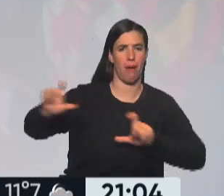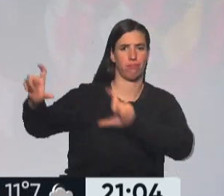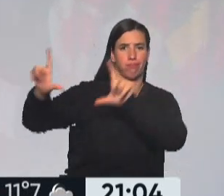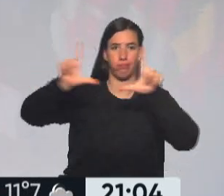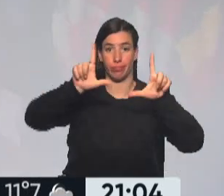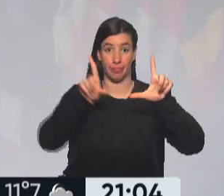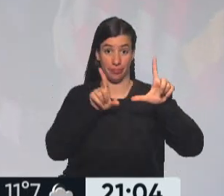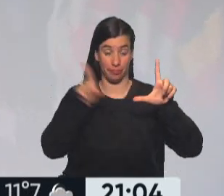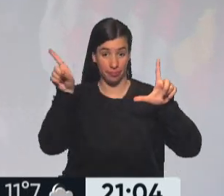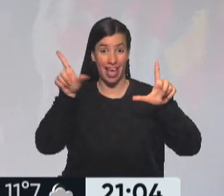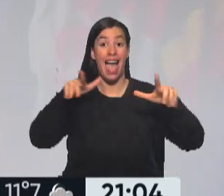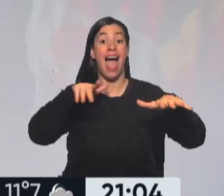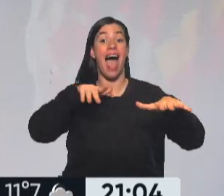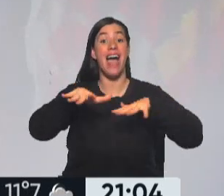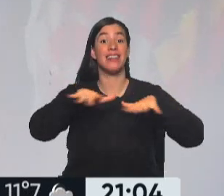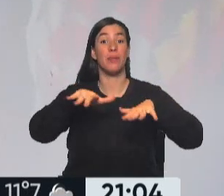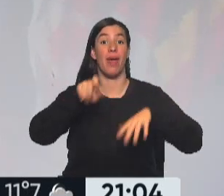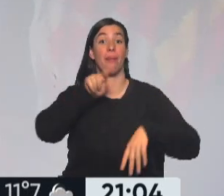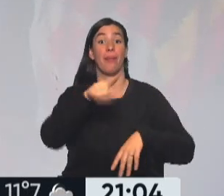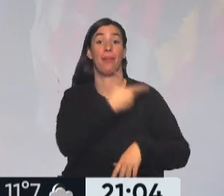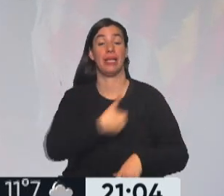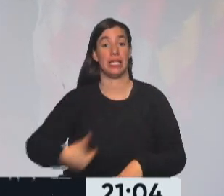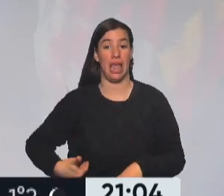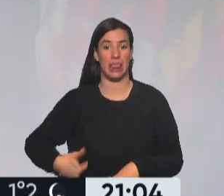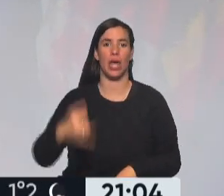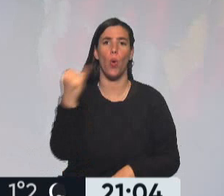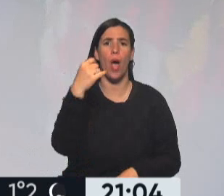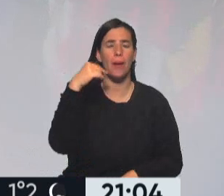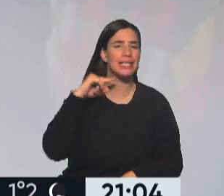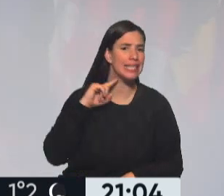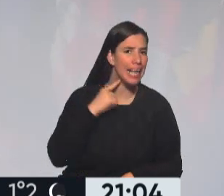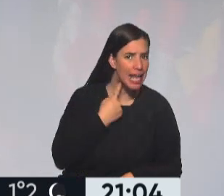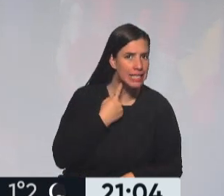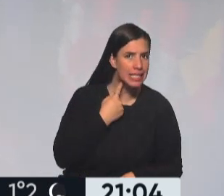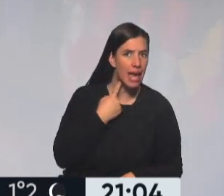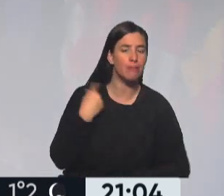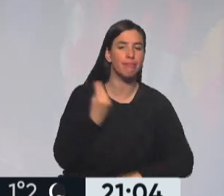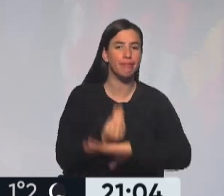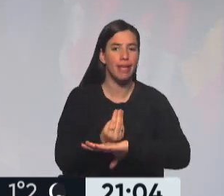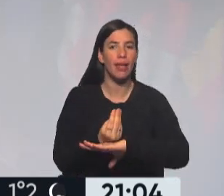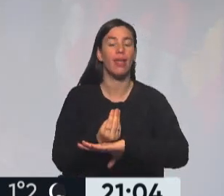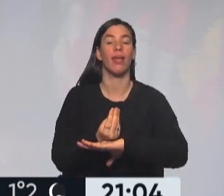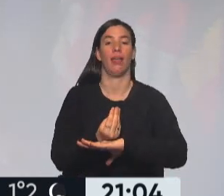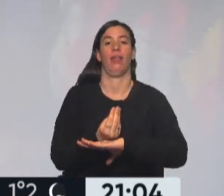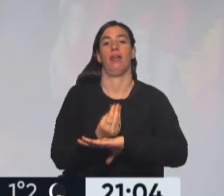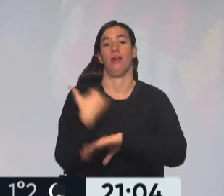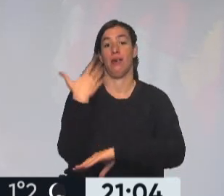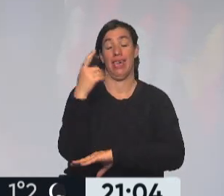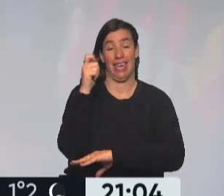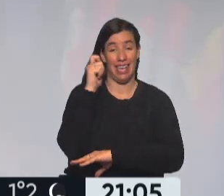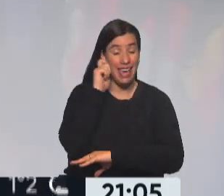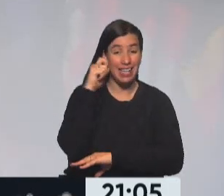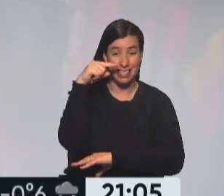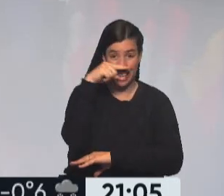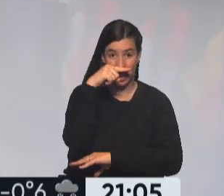la actividad del presidente Javier Milei, porque el jueves 13 va a tener su participación en el G7, ahora vamos a hablar de eso, el foro económico